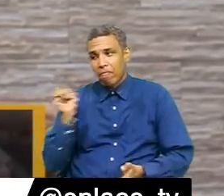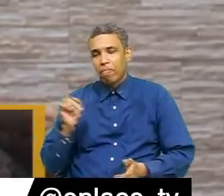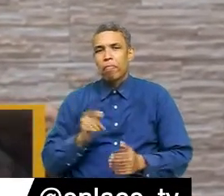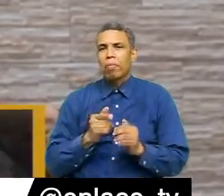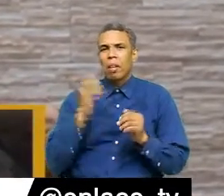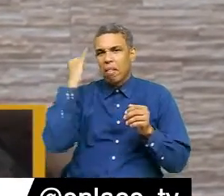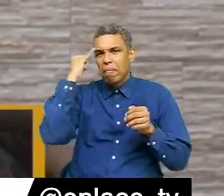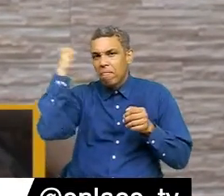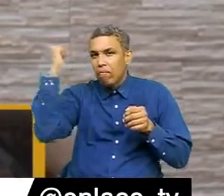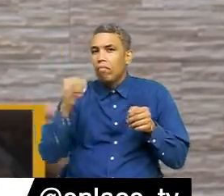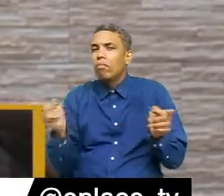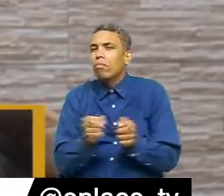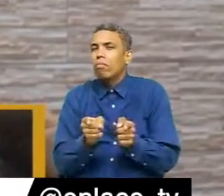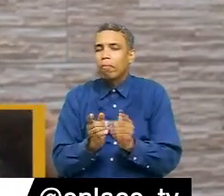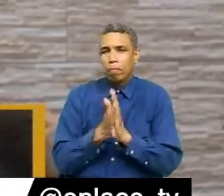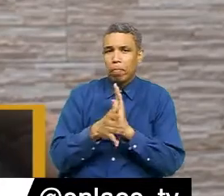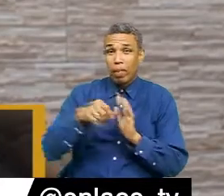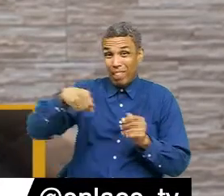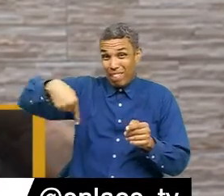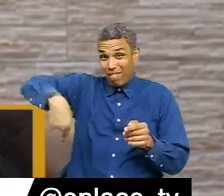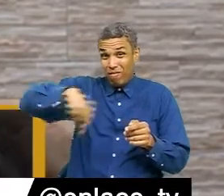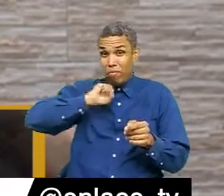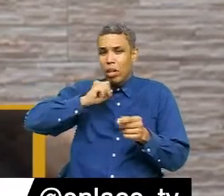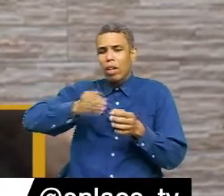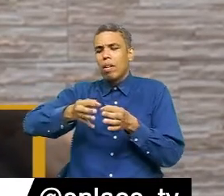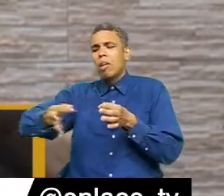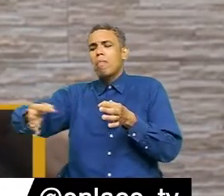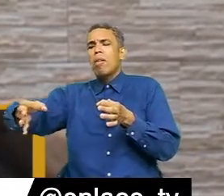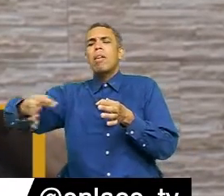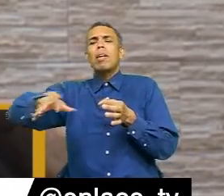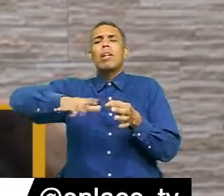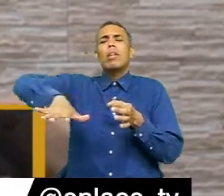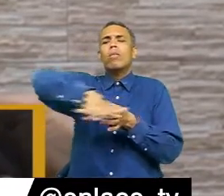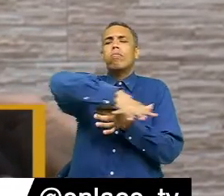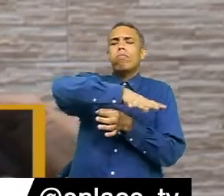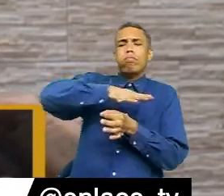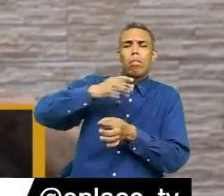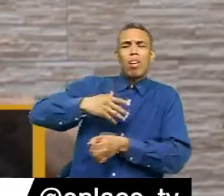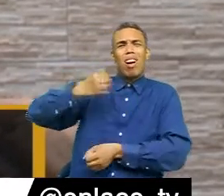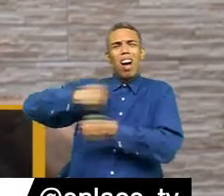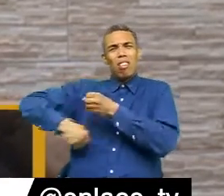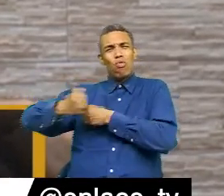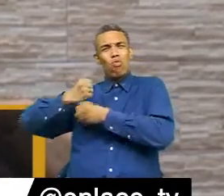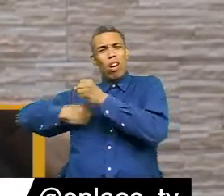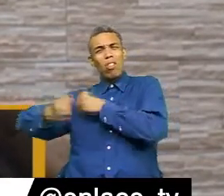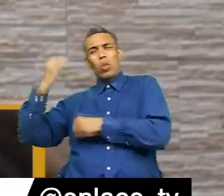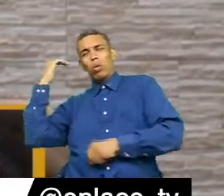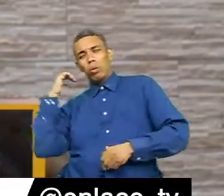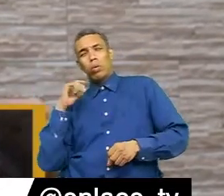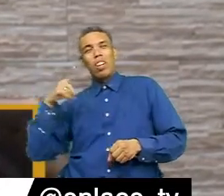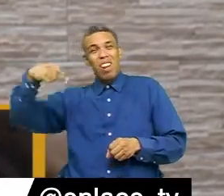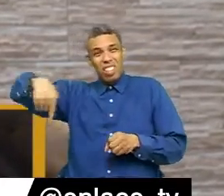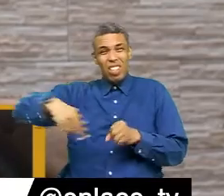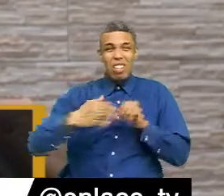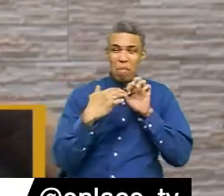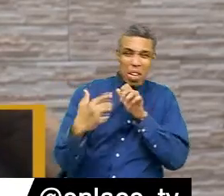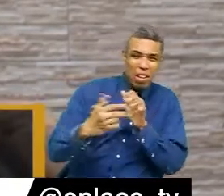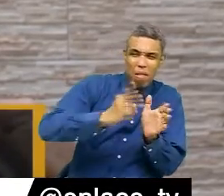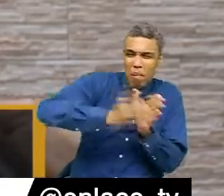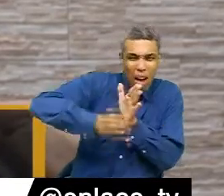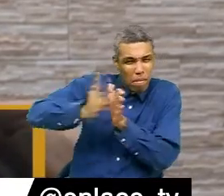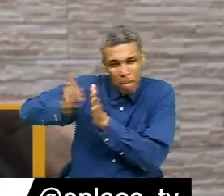una región muy afectada por el conflicto, la más afectada tal vez, donde ha habido presencia de todos los grupos armados ilegales que han